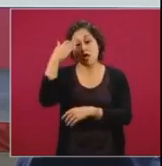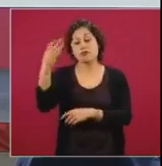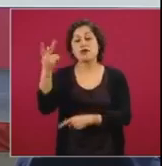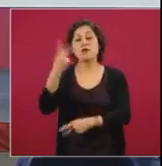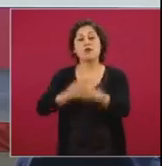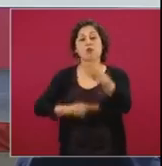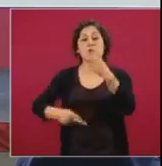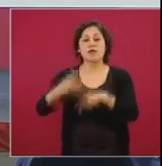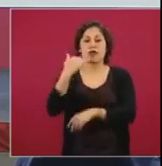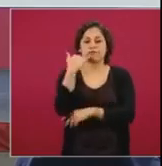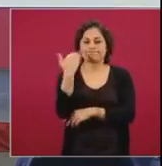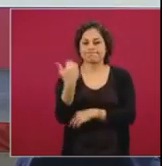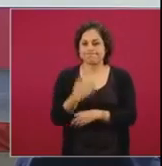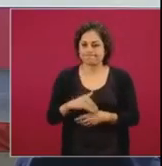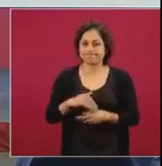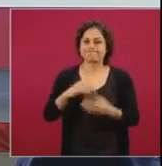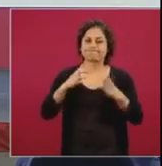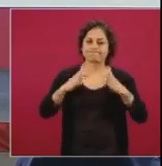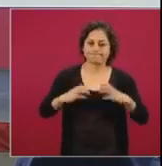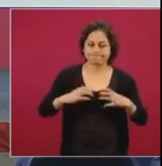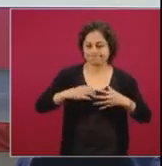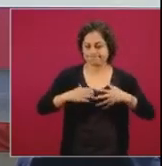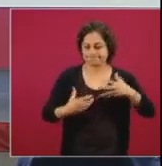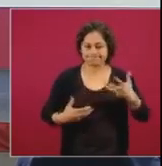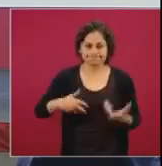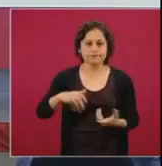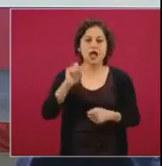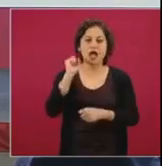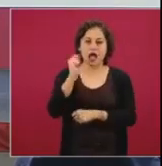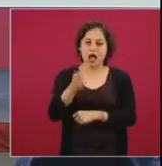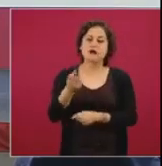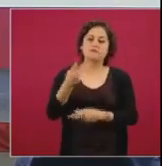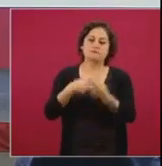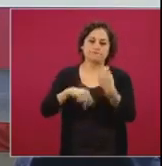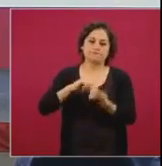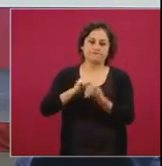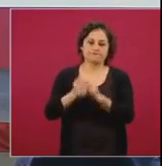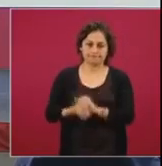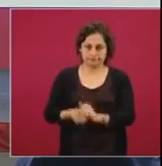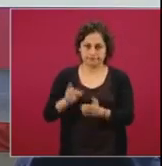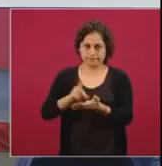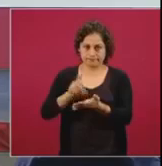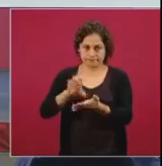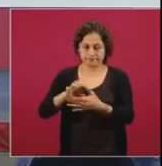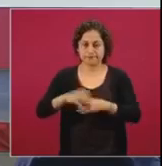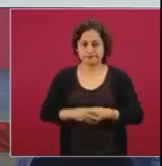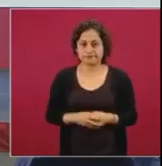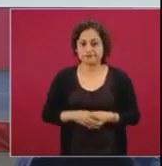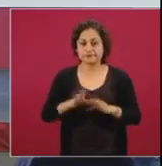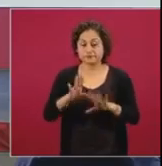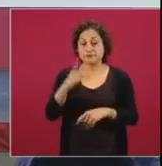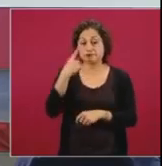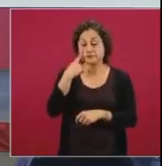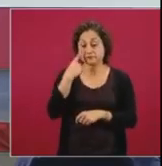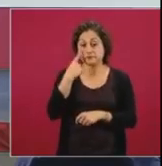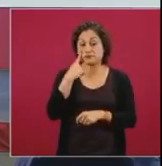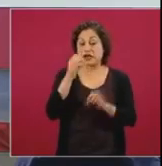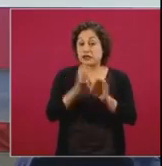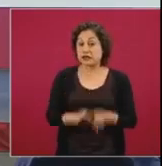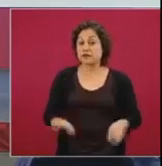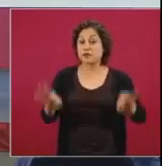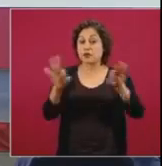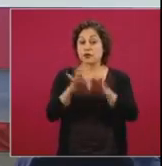esas alteraciones y llegamos a tener la lepra. Siguiente, por favor. Verán mucho que no al estigma y no a la discriminación, no al estigma y